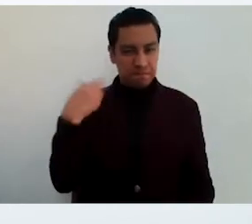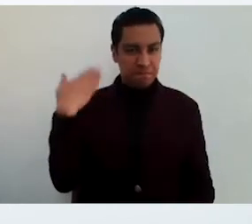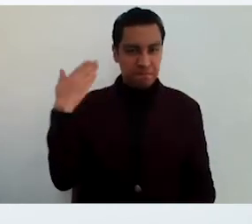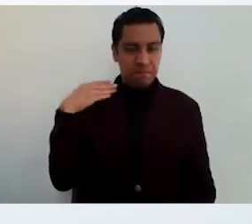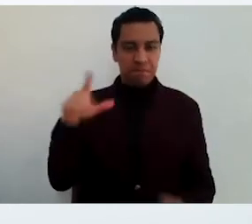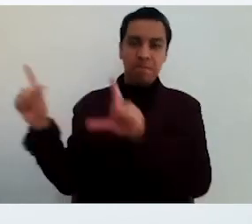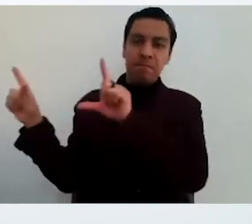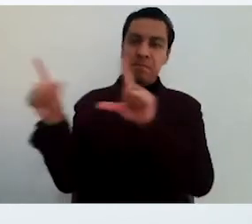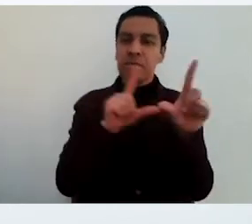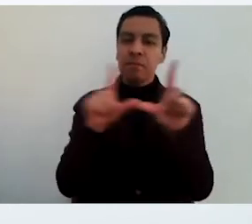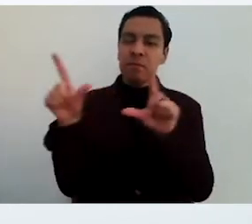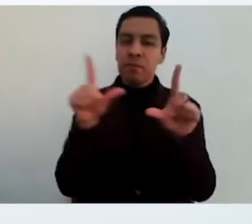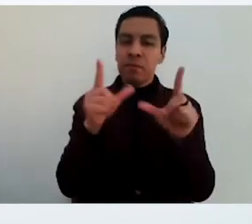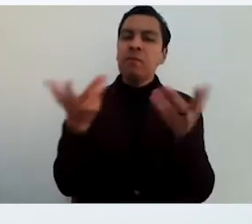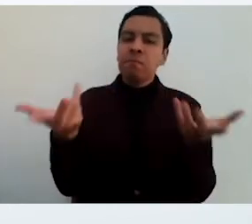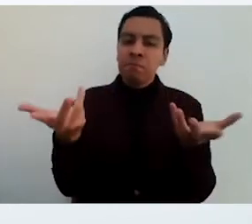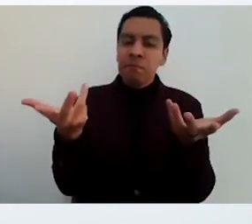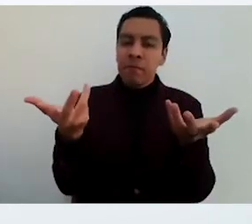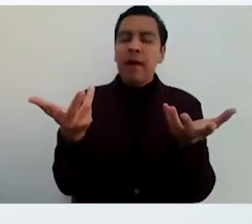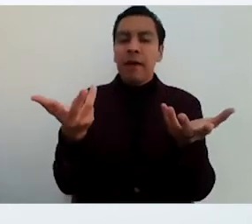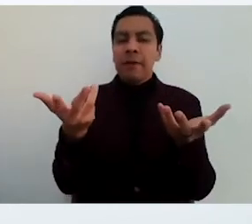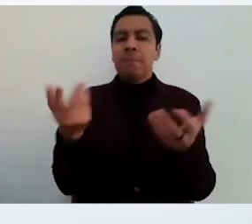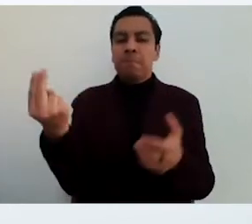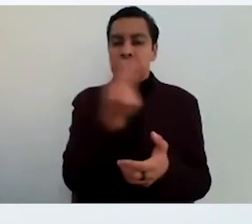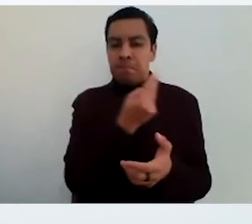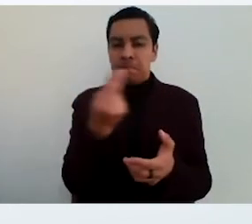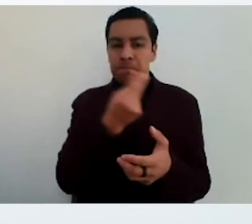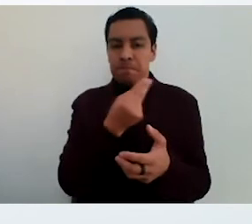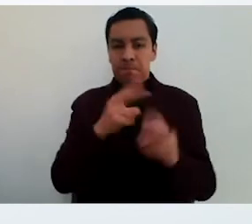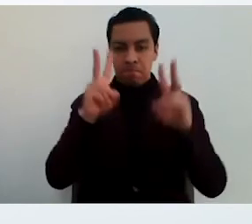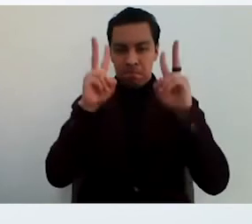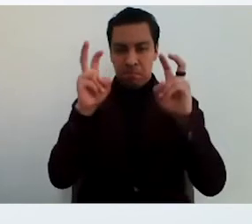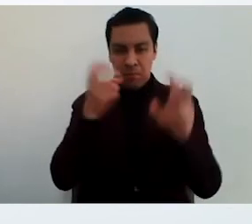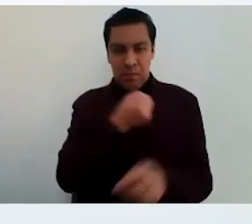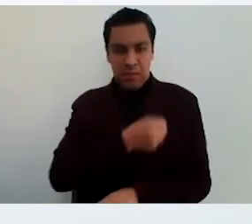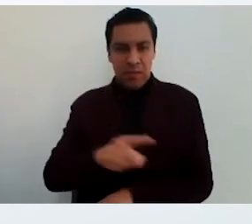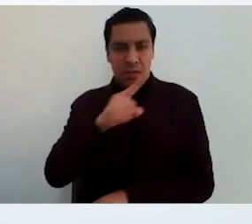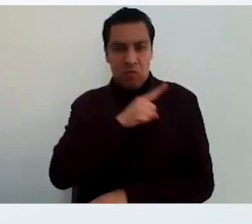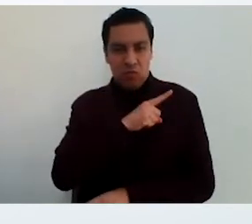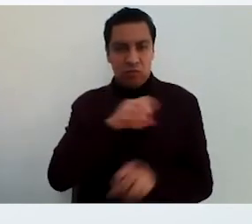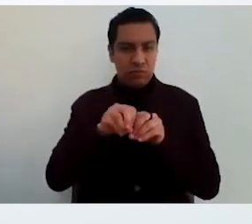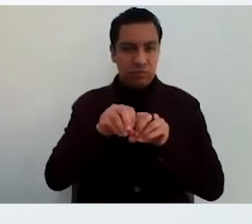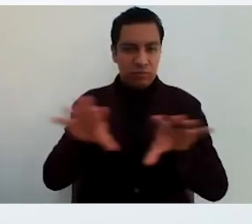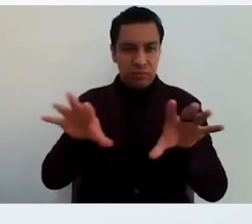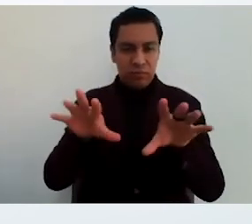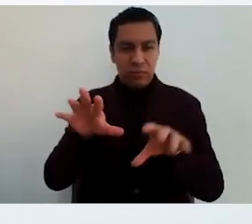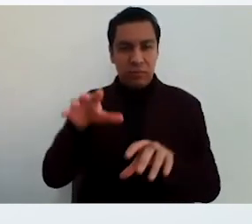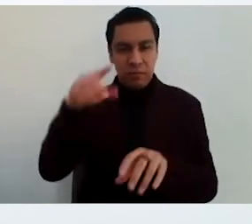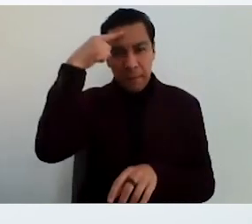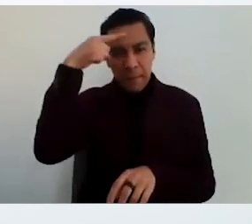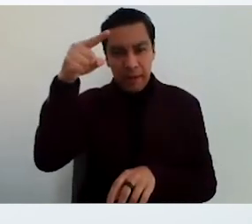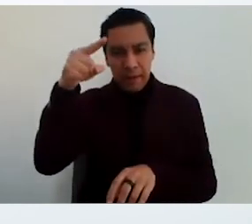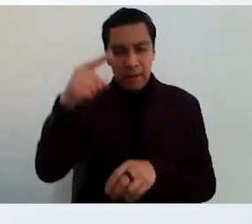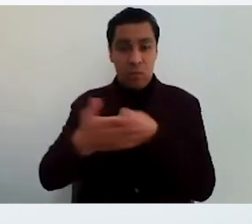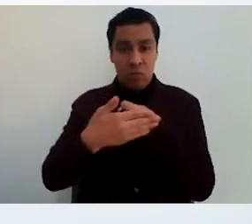Dada el entendimiento y disponibilidad acerca de las pruebas